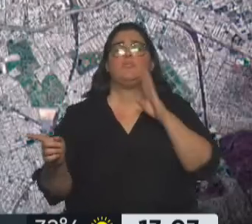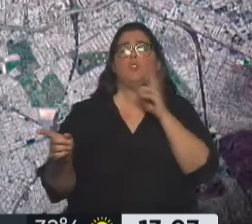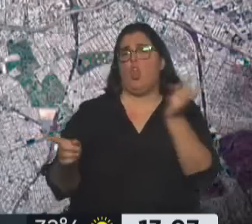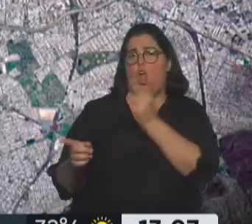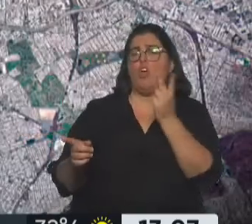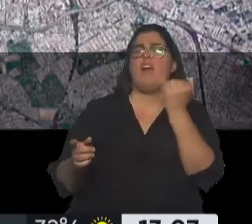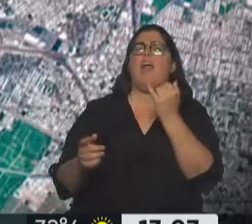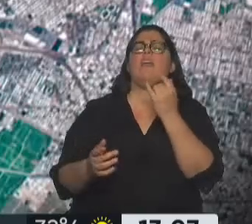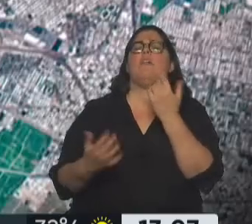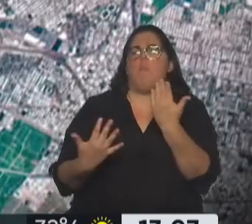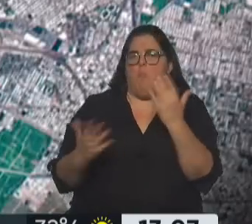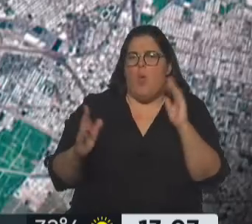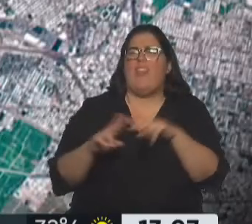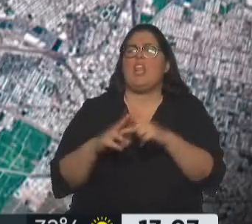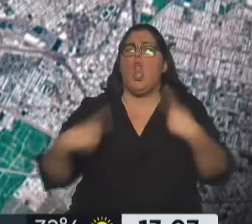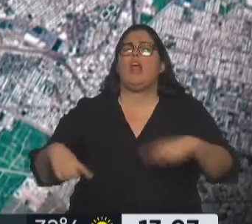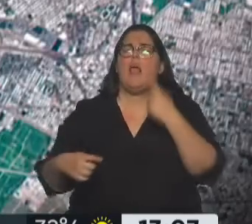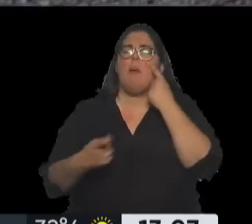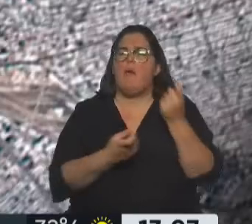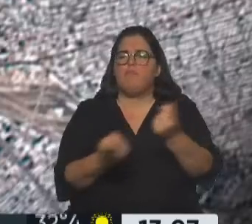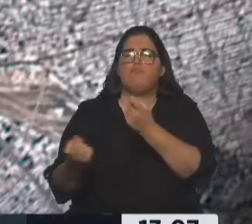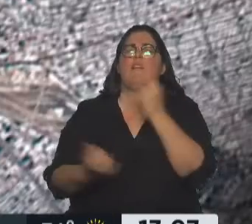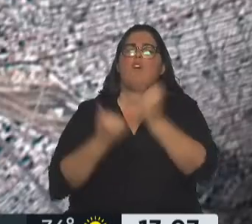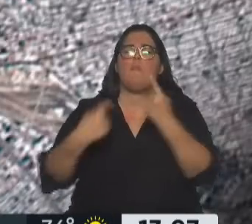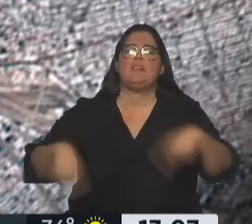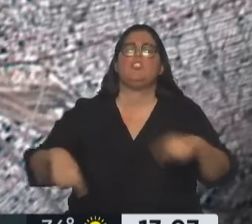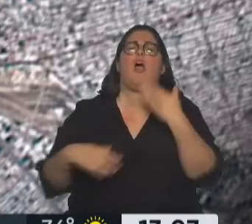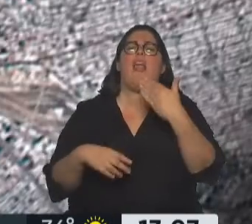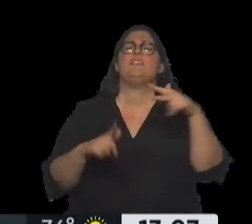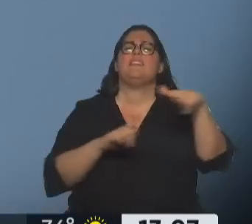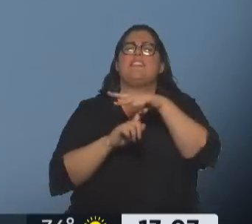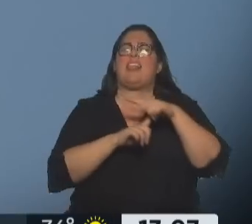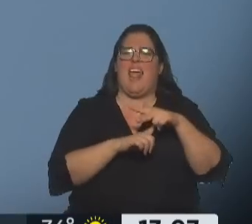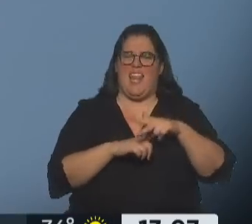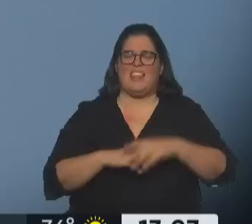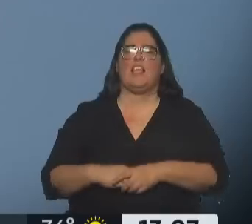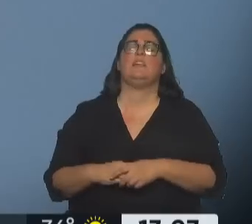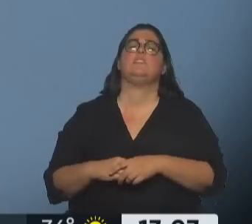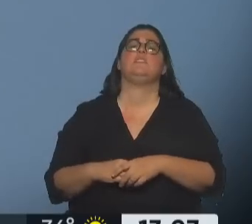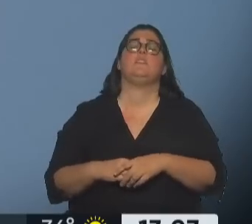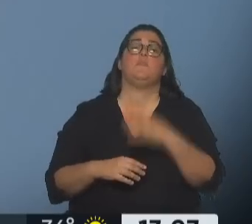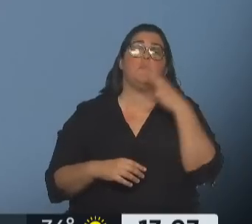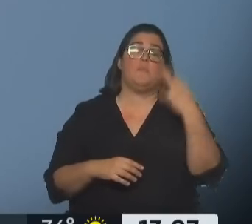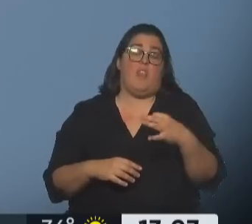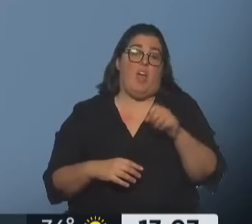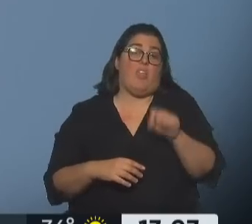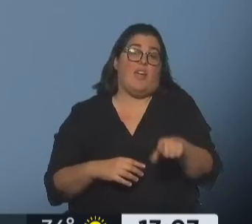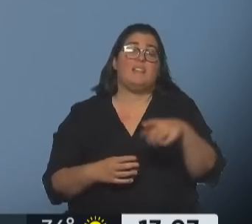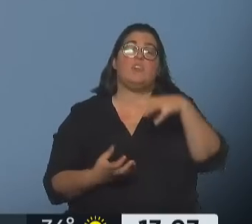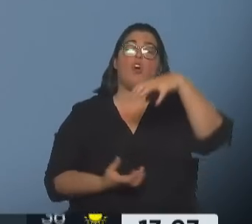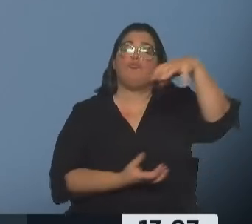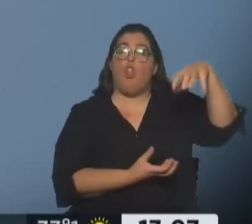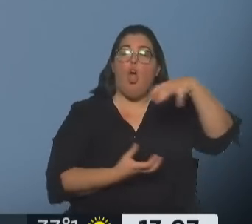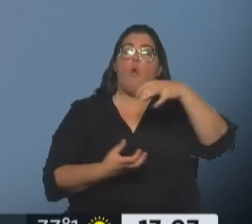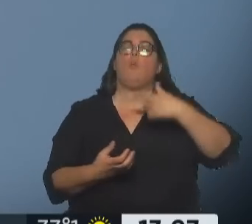de recolectar información de inteligencia mediante su extensa red de satélites de órbita baja, estos artefactos servirían para testear la reacción